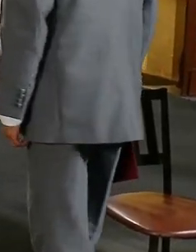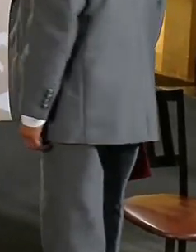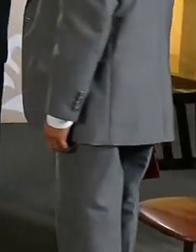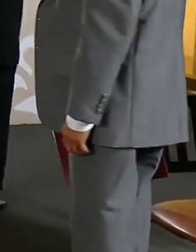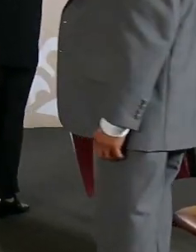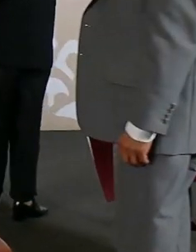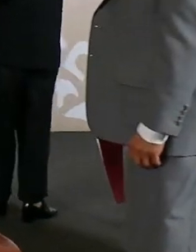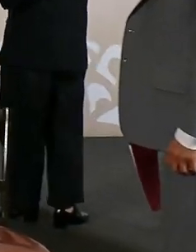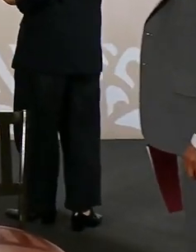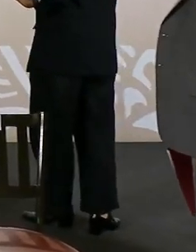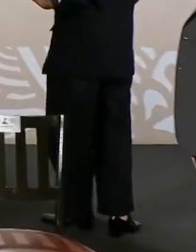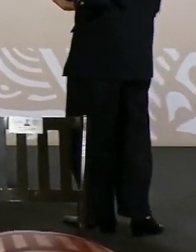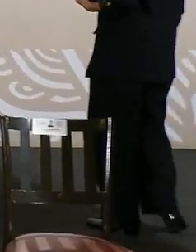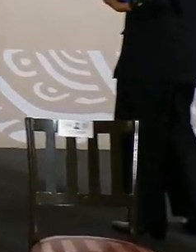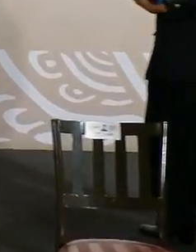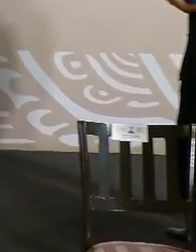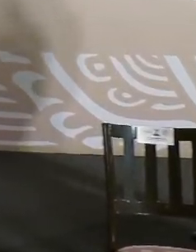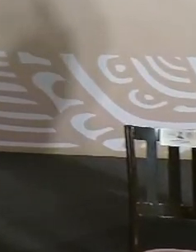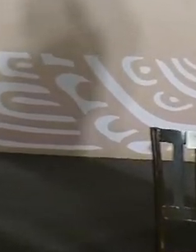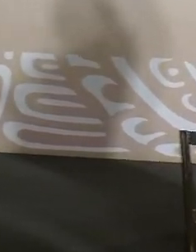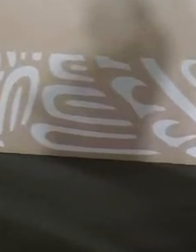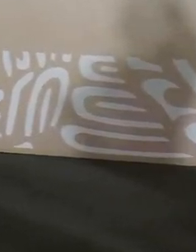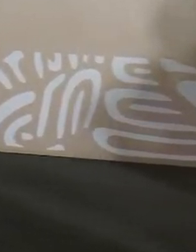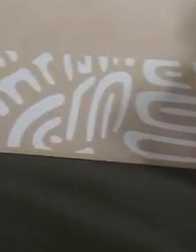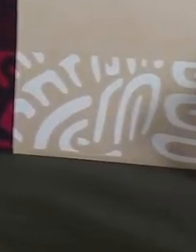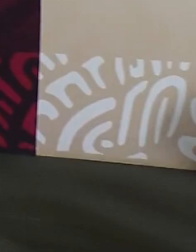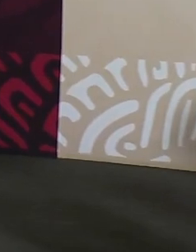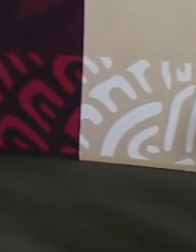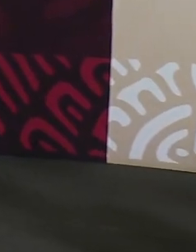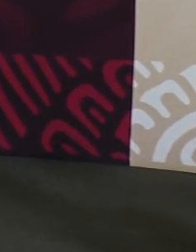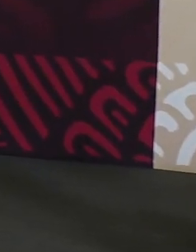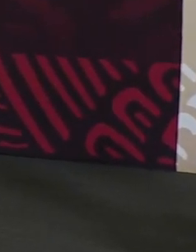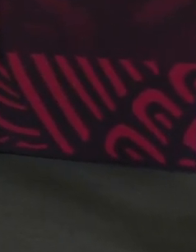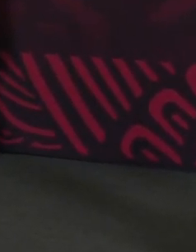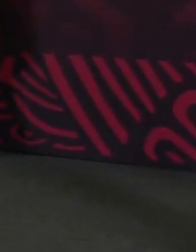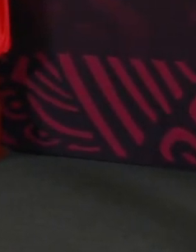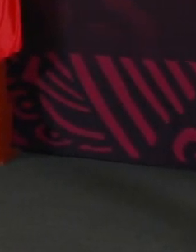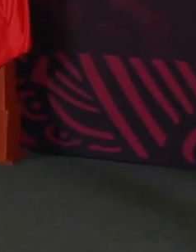¿Qué marca es? Pero es que yo ni...